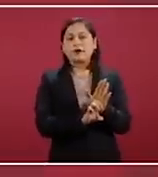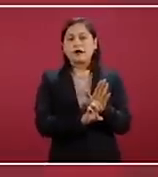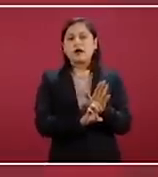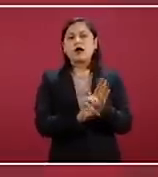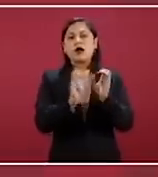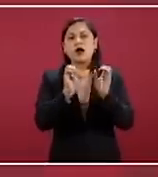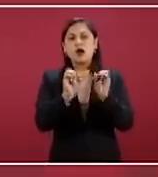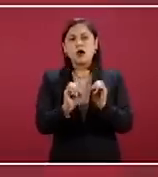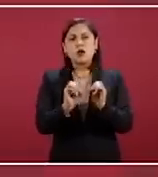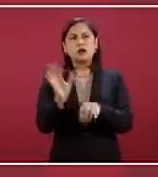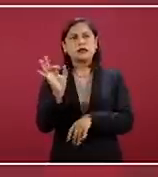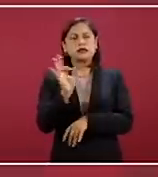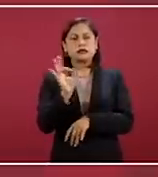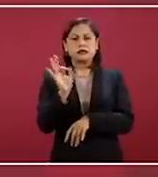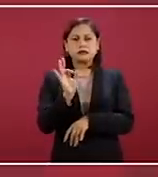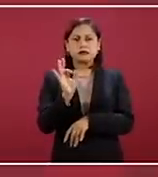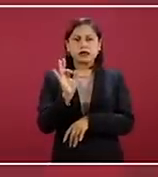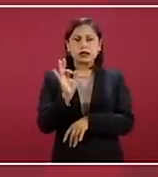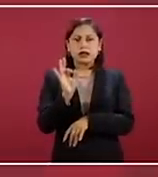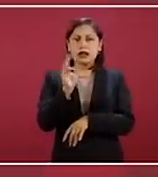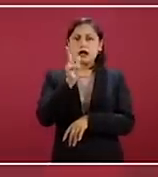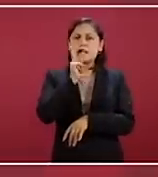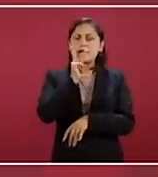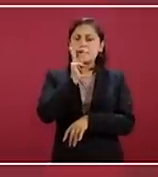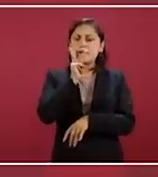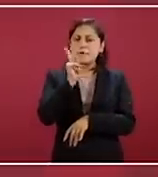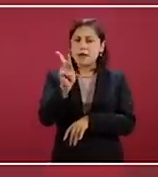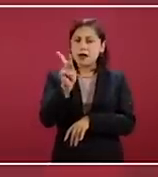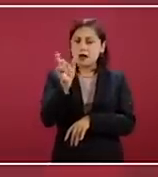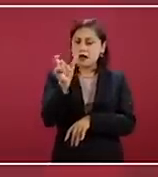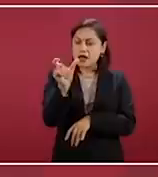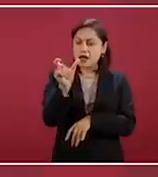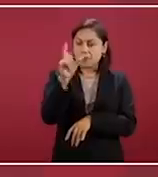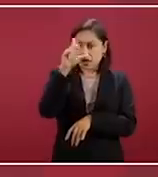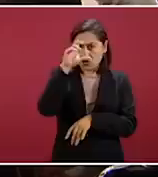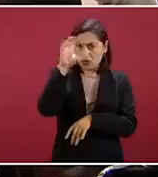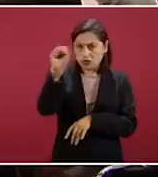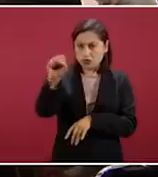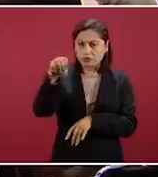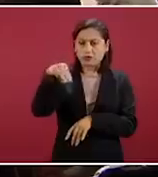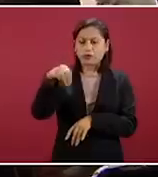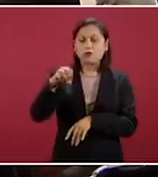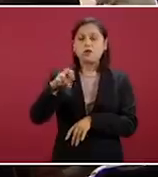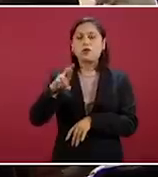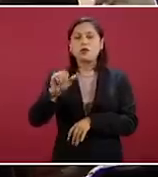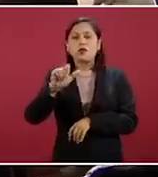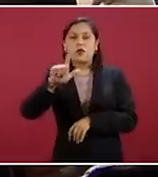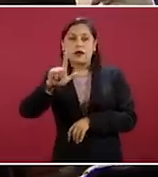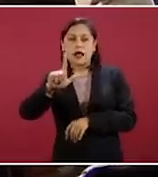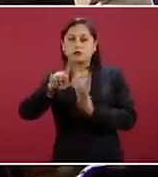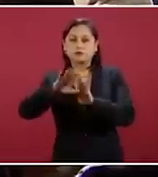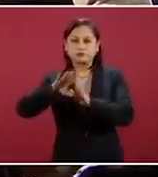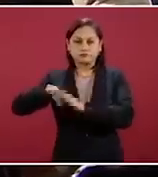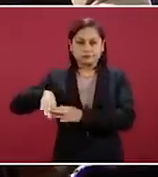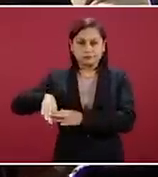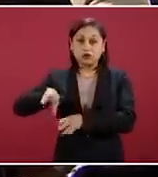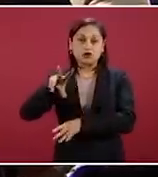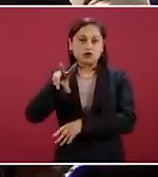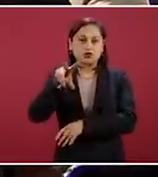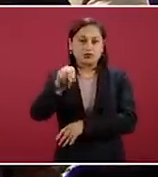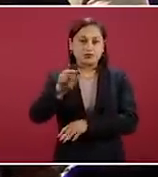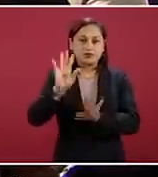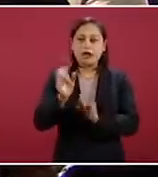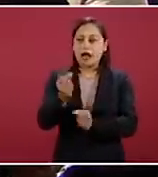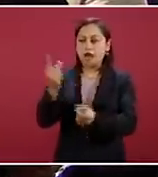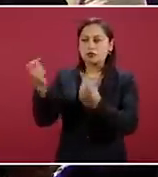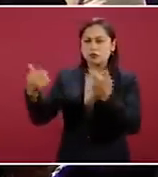Incluso no utilizar la palabra o el término, el concepto moral, que les molesta a algunos, ¿no? Pero